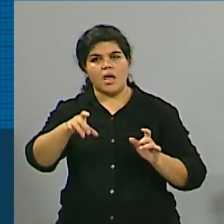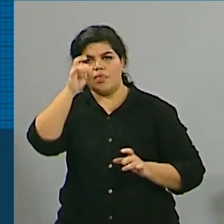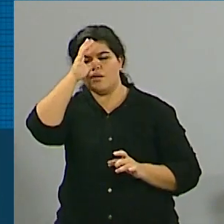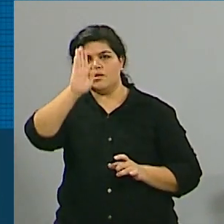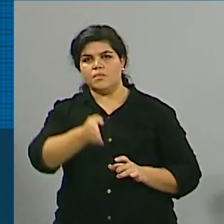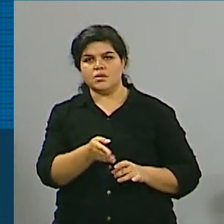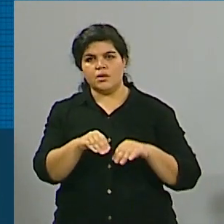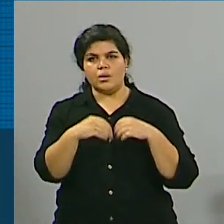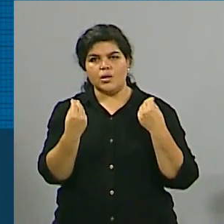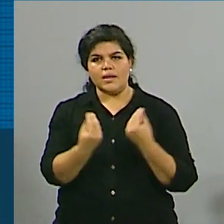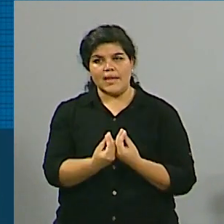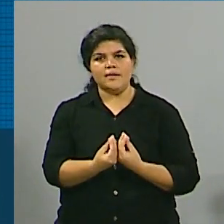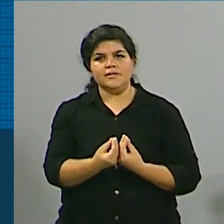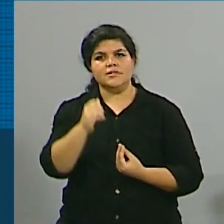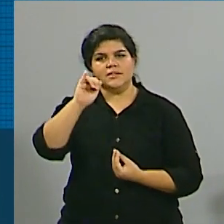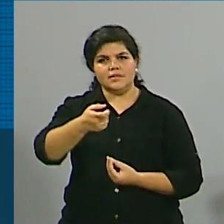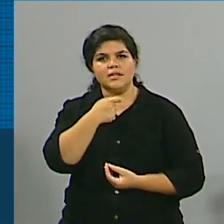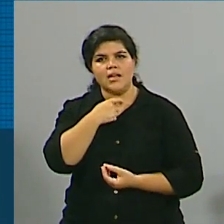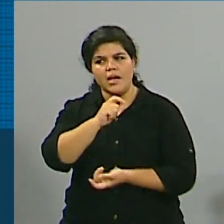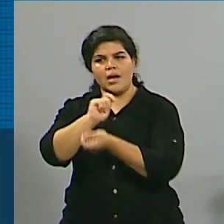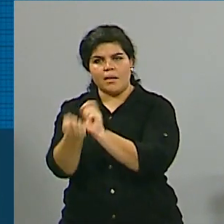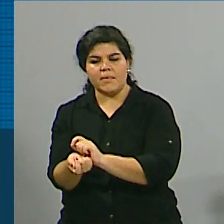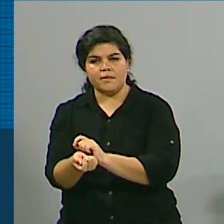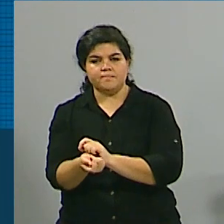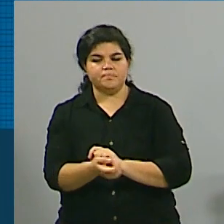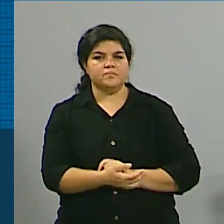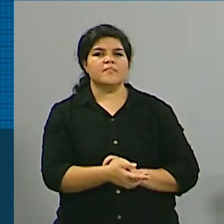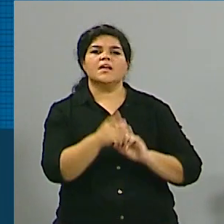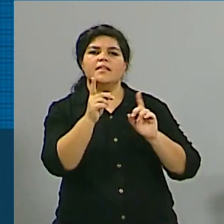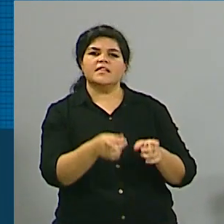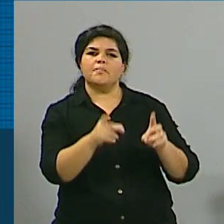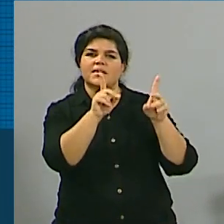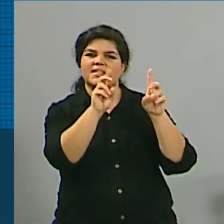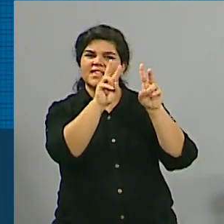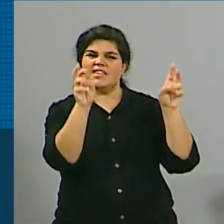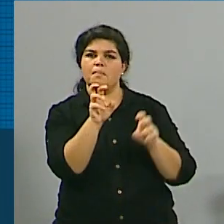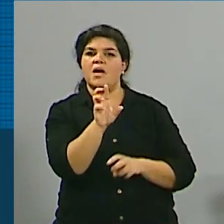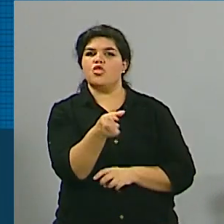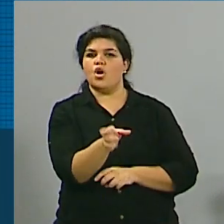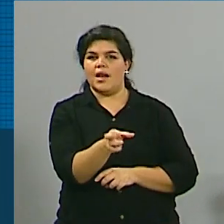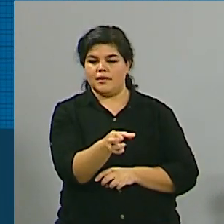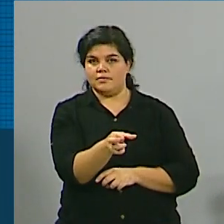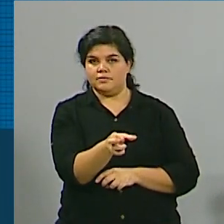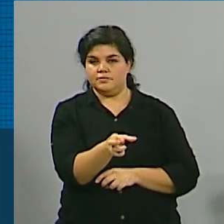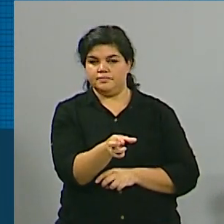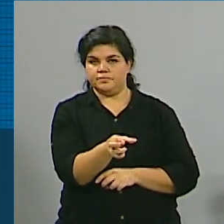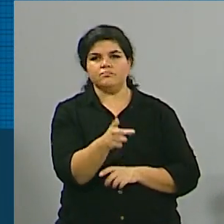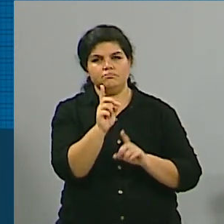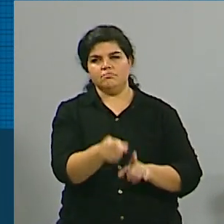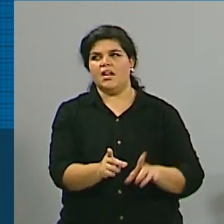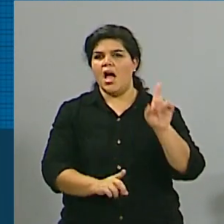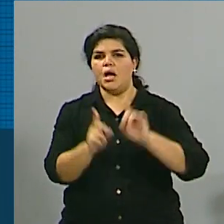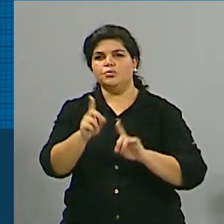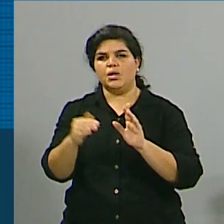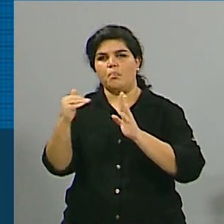con la economía y específicamente con el dólar. Digo, más allá de que se pueda llevar a cabo alguna de las medidas que él plantea, por ejemplo,